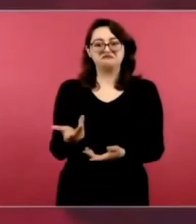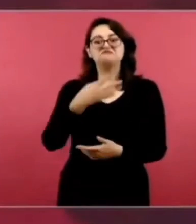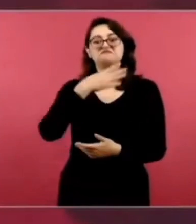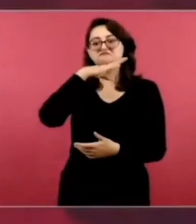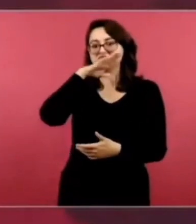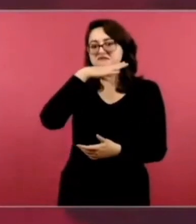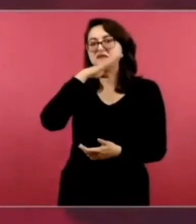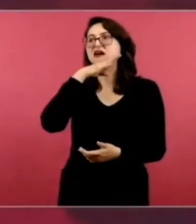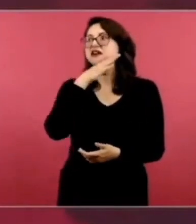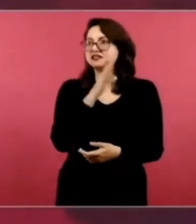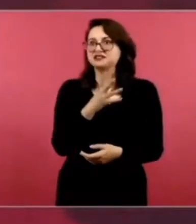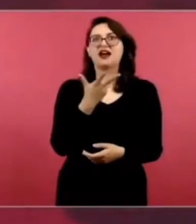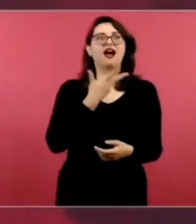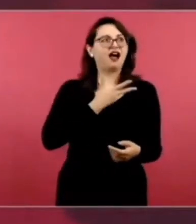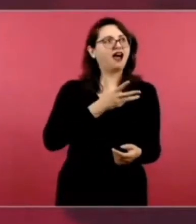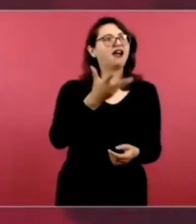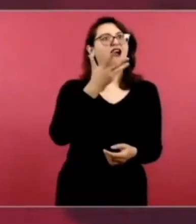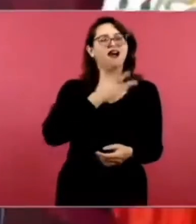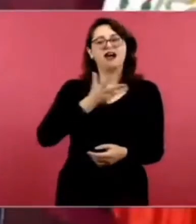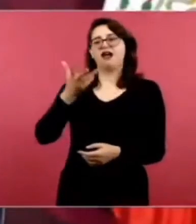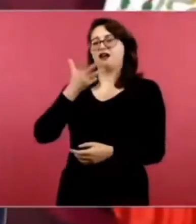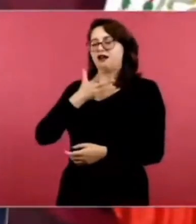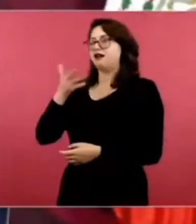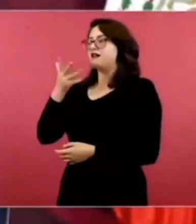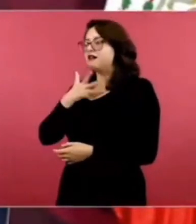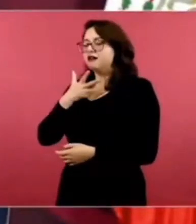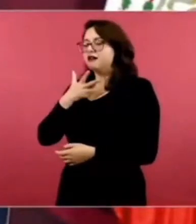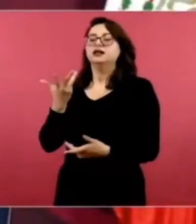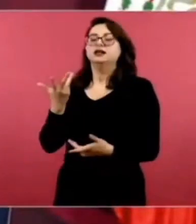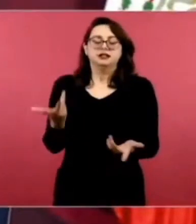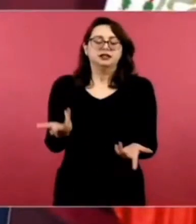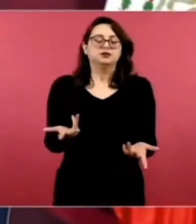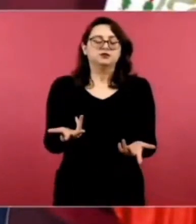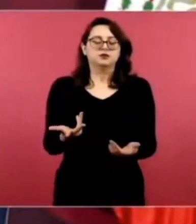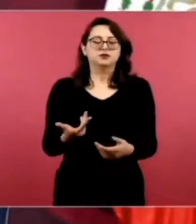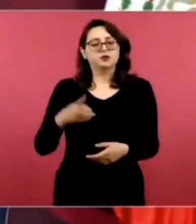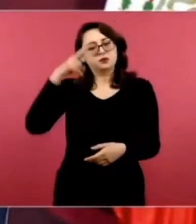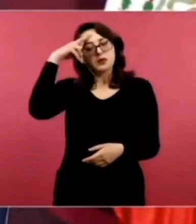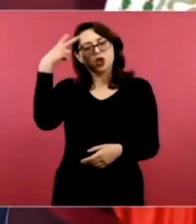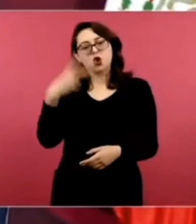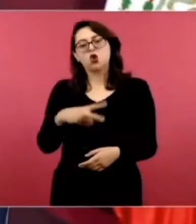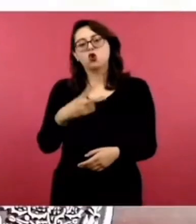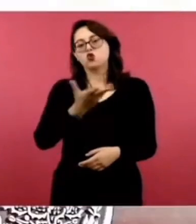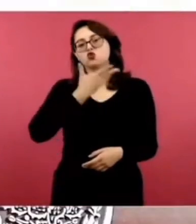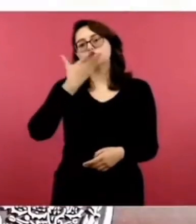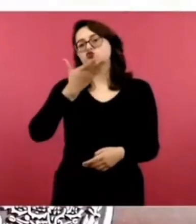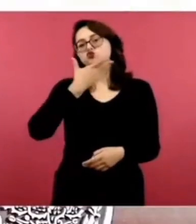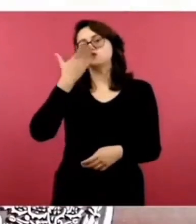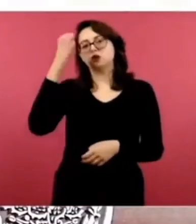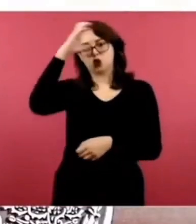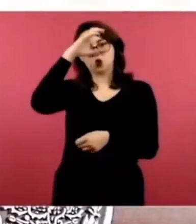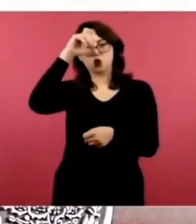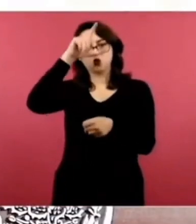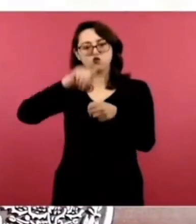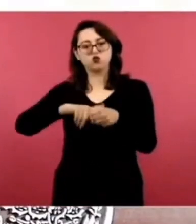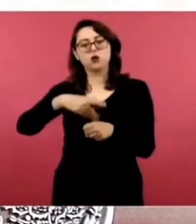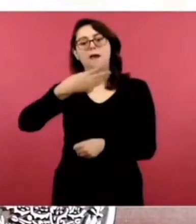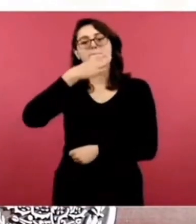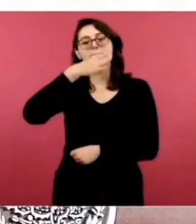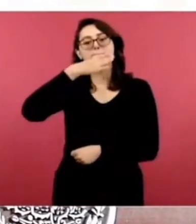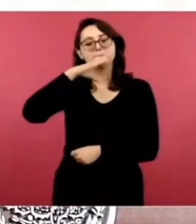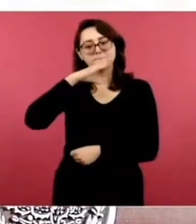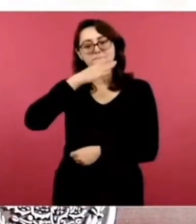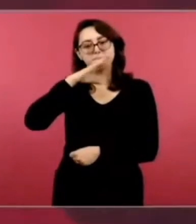Es el sustento principal de nuestro pueblo. Sin maíz